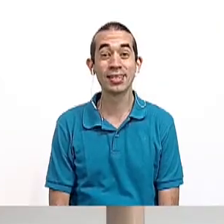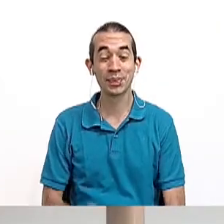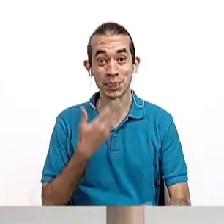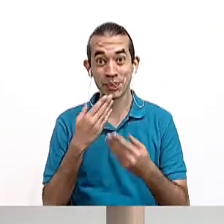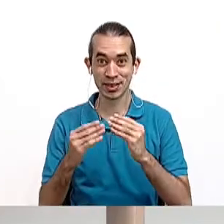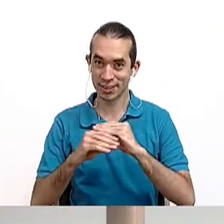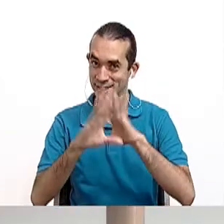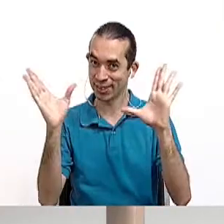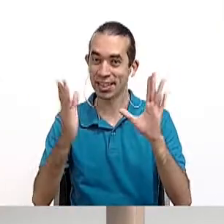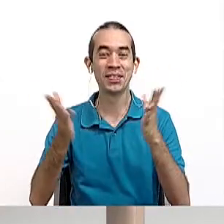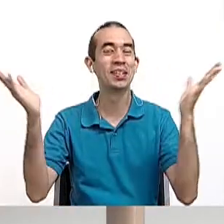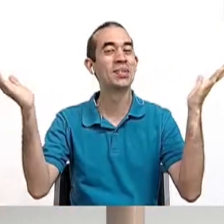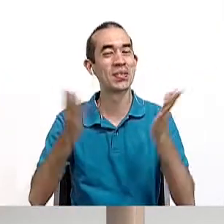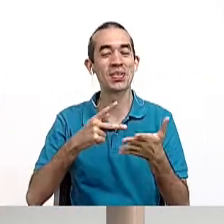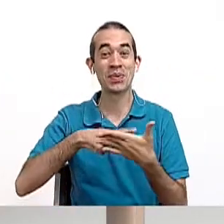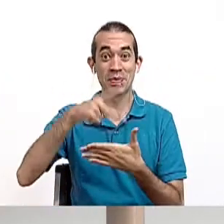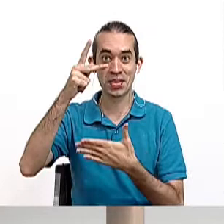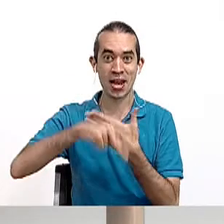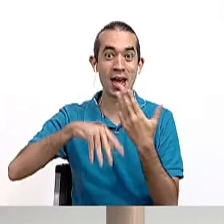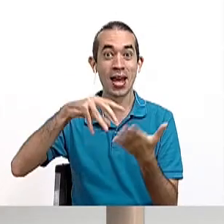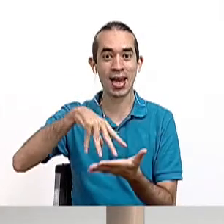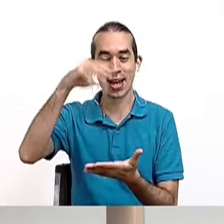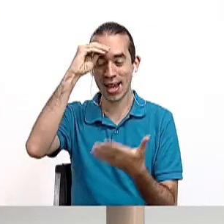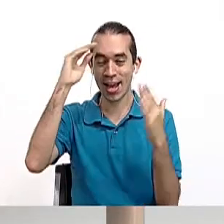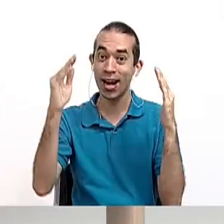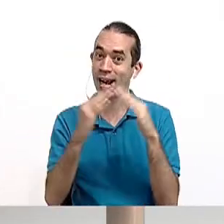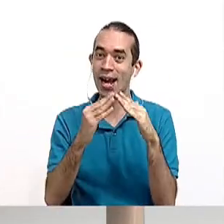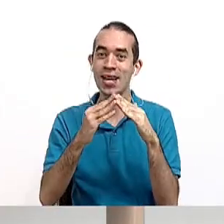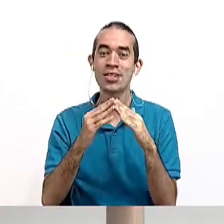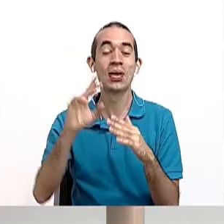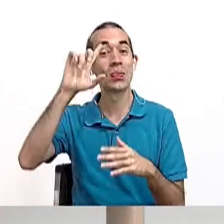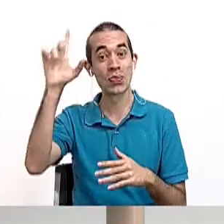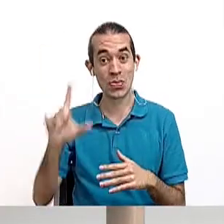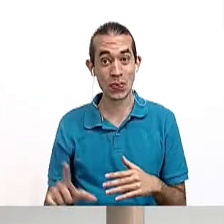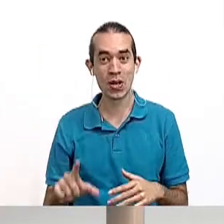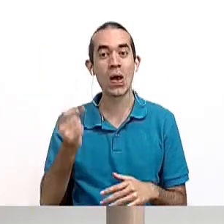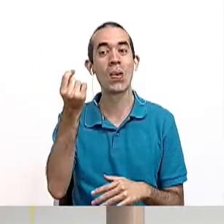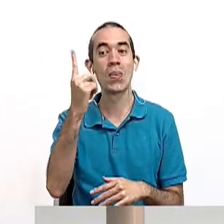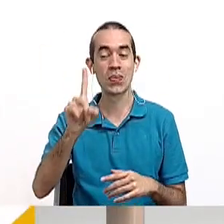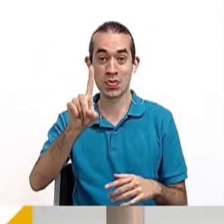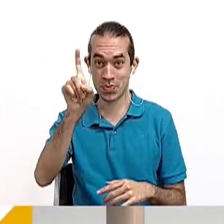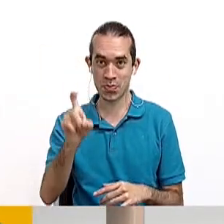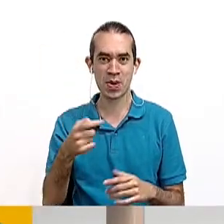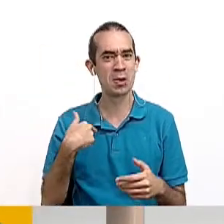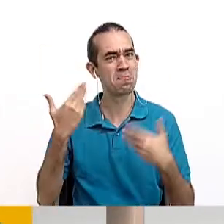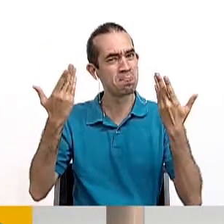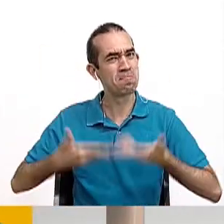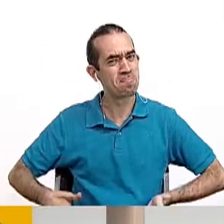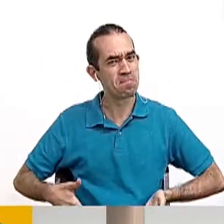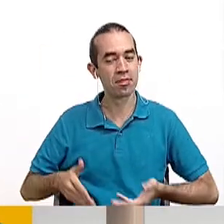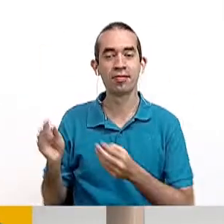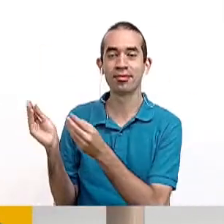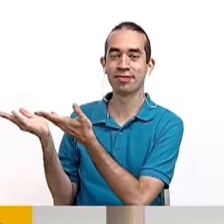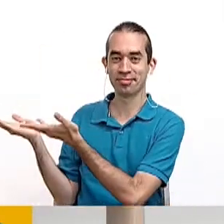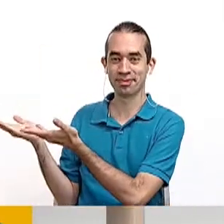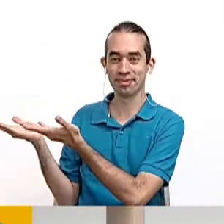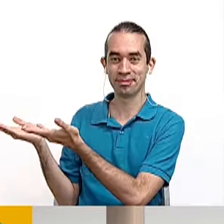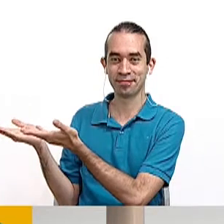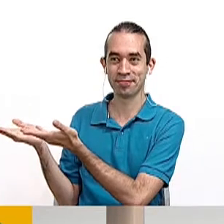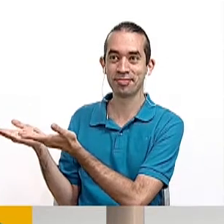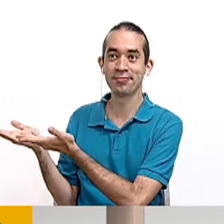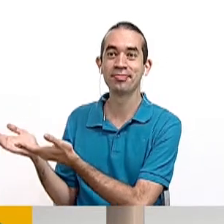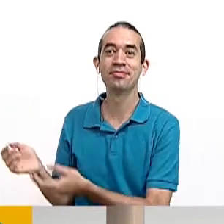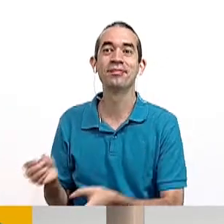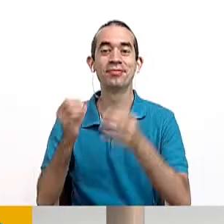Muy buenos días y bienvenidos al programa Aprendo en Casa. Como todos los lunes a las 11:30 los acompaña la profe Seidy Salazar Flores,